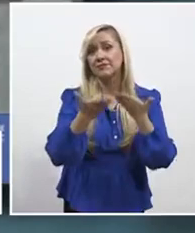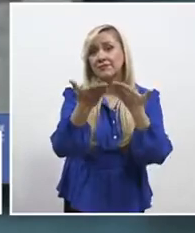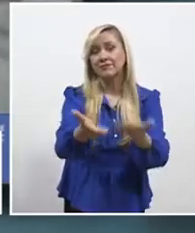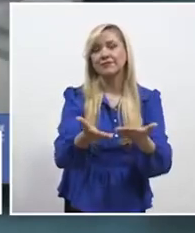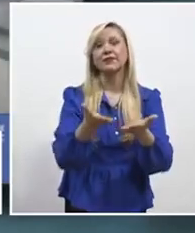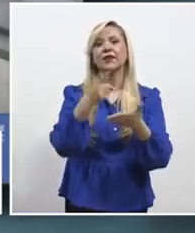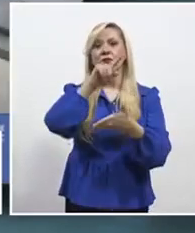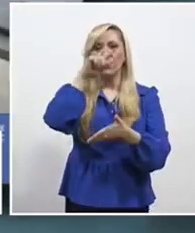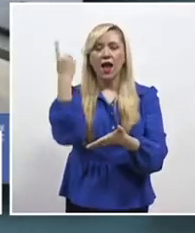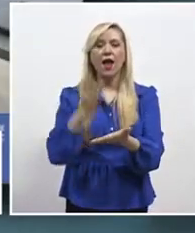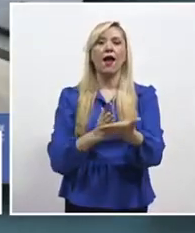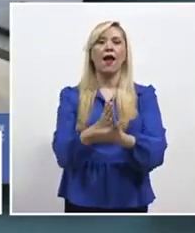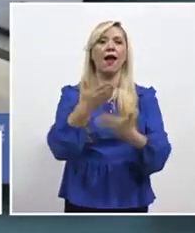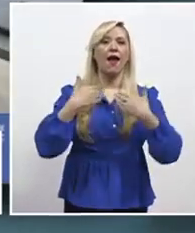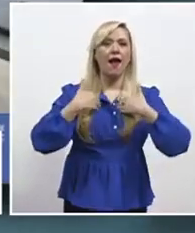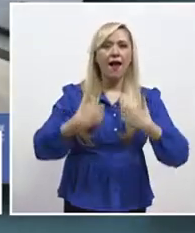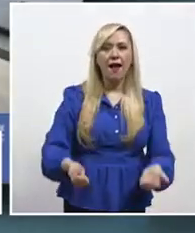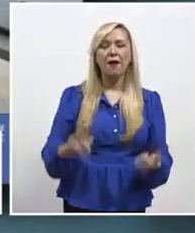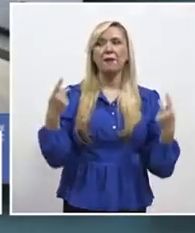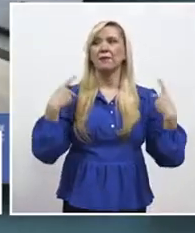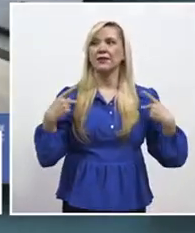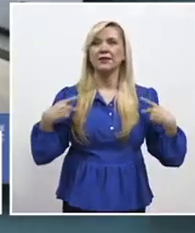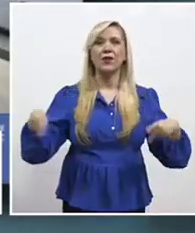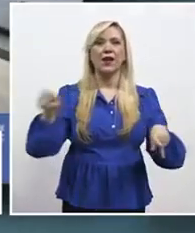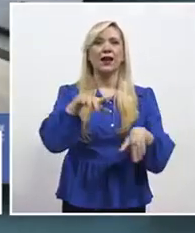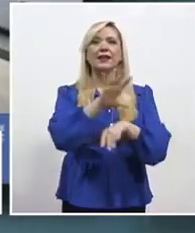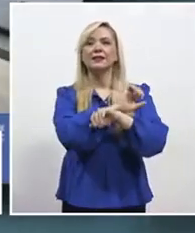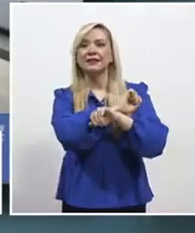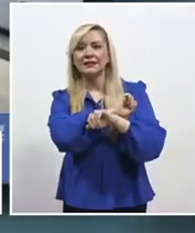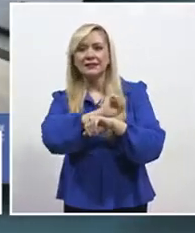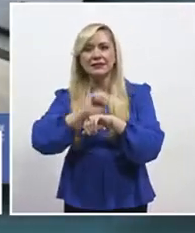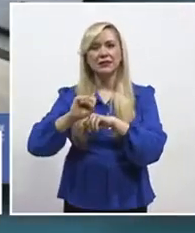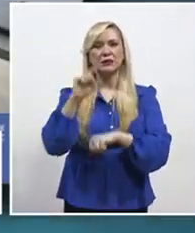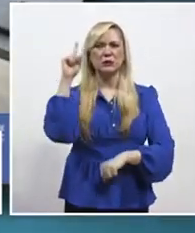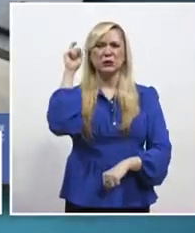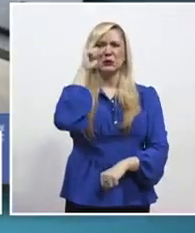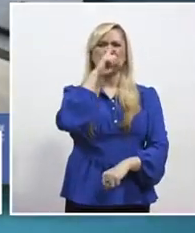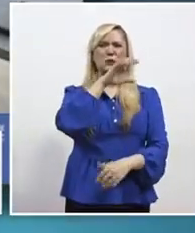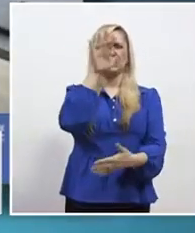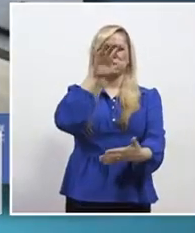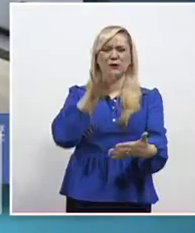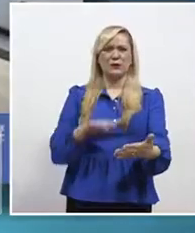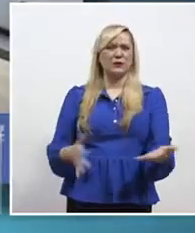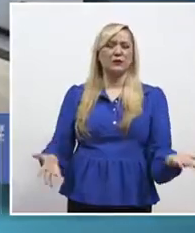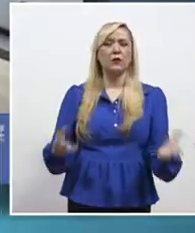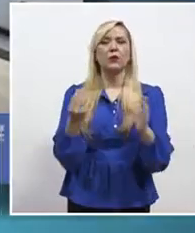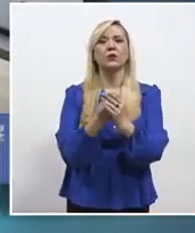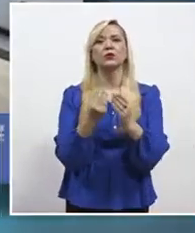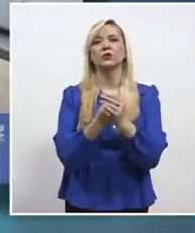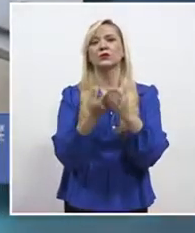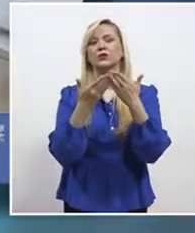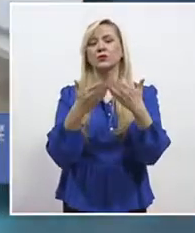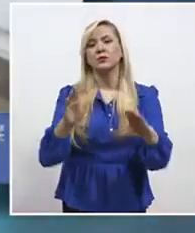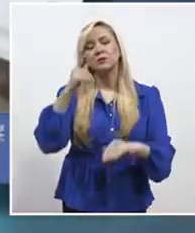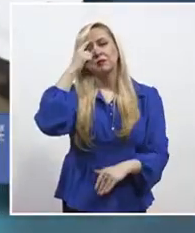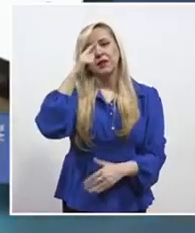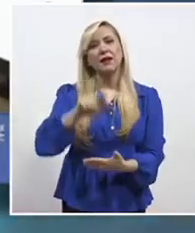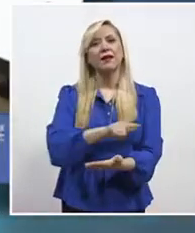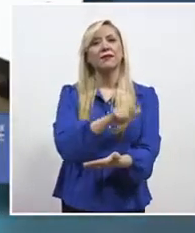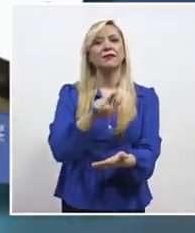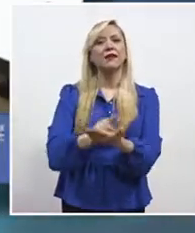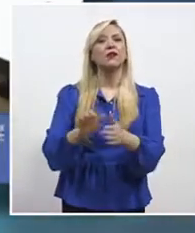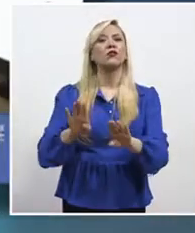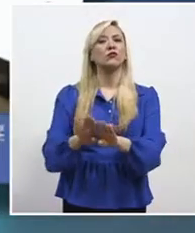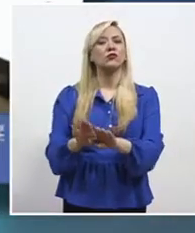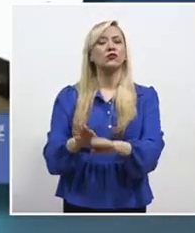diseños accesibles y agradables, señaló el magistrado Felipe de la Mata Pizaña al inaugurar el curso en Derecho Sustantivo y Procesal